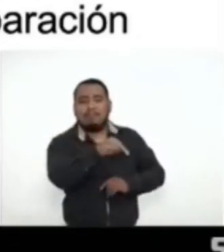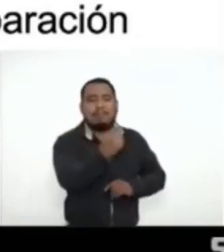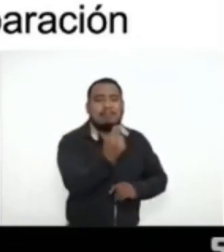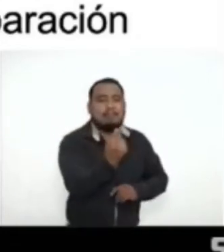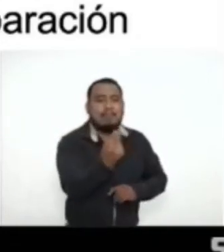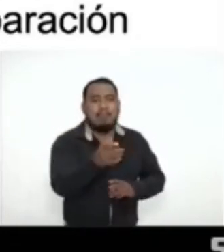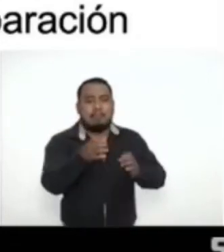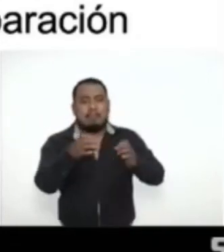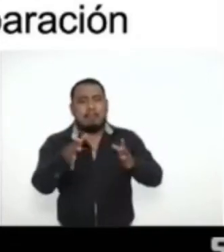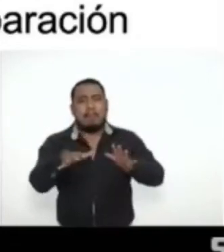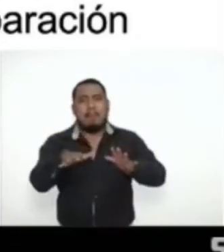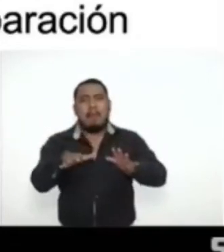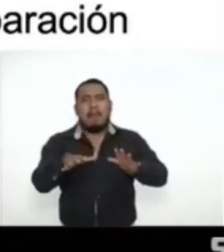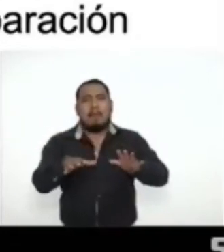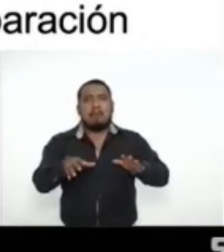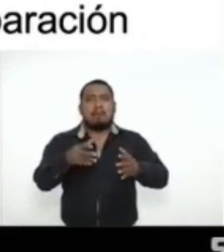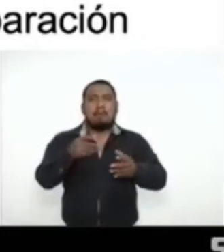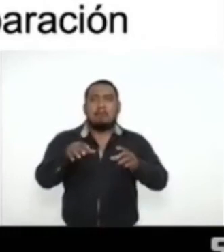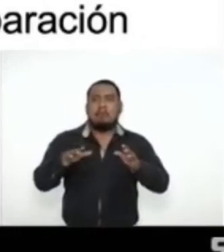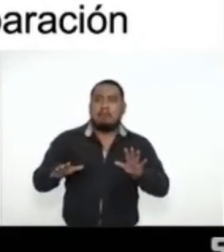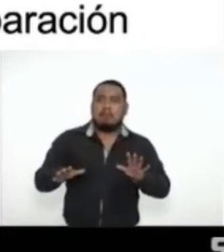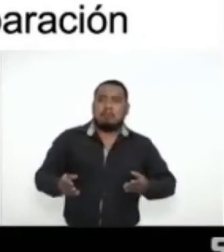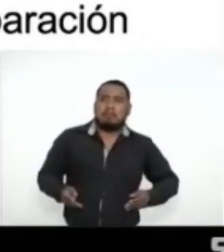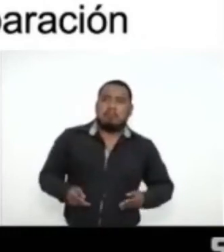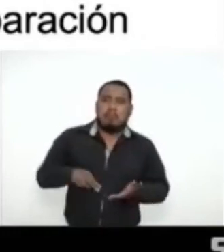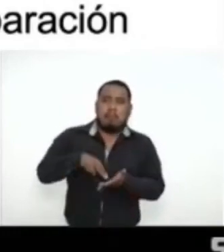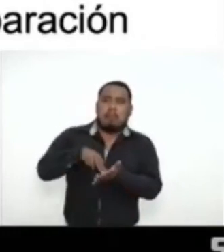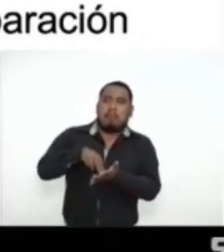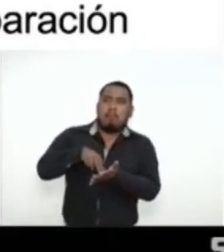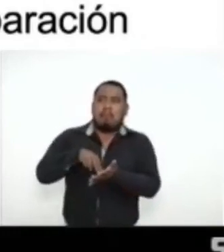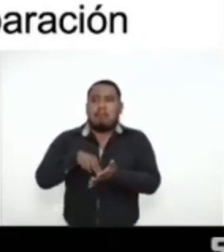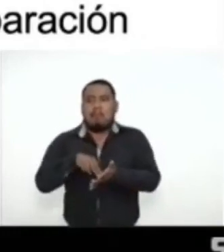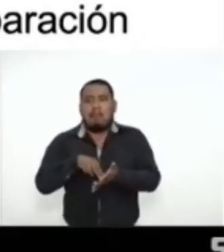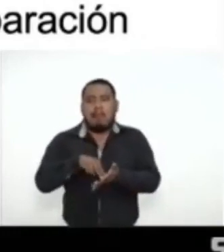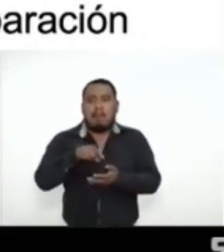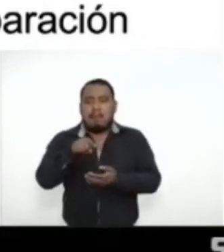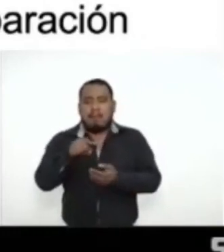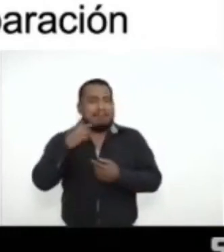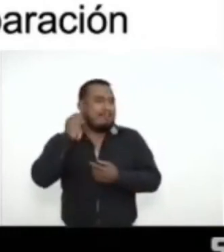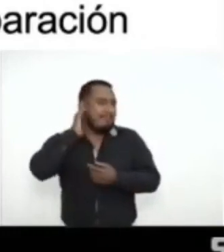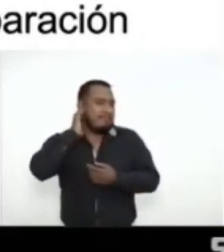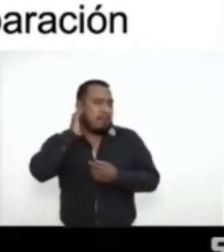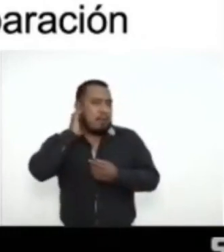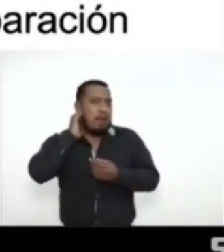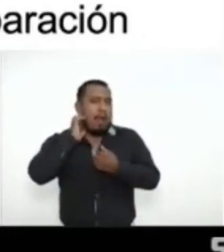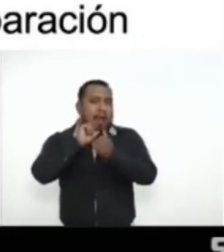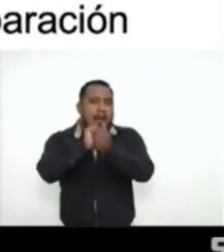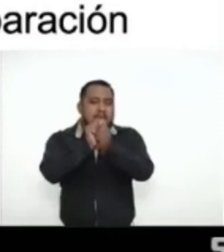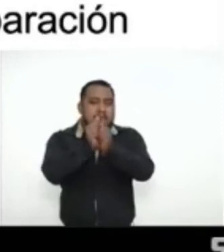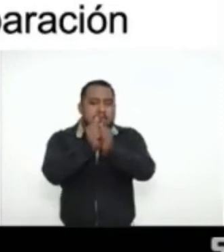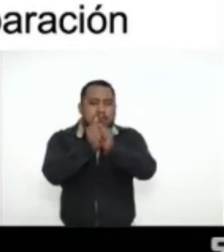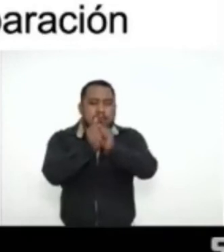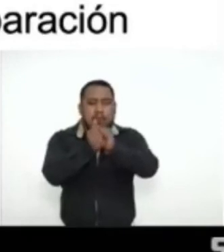necesitamos estar inmóviles durante un tiempo para que este músculo se repare, para que pueda